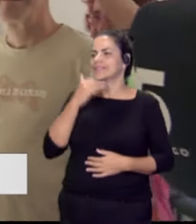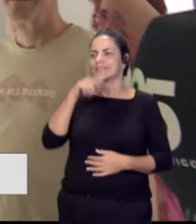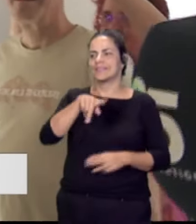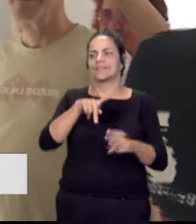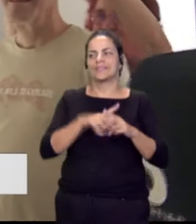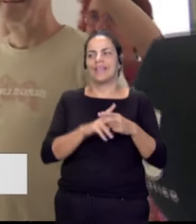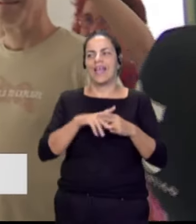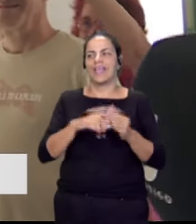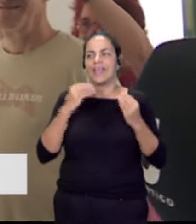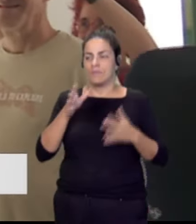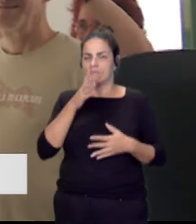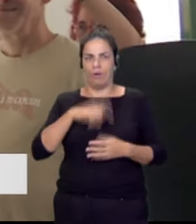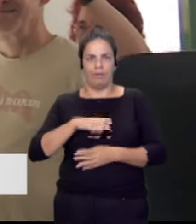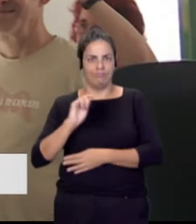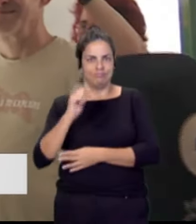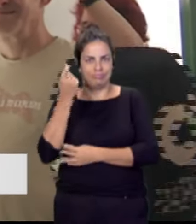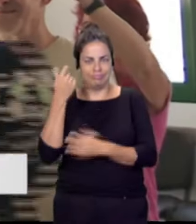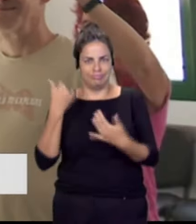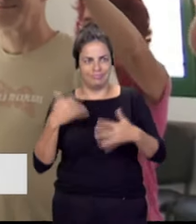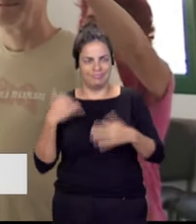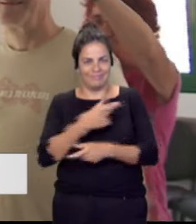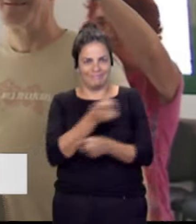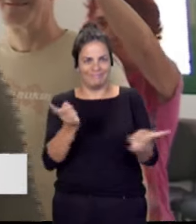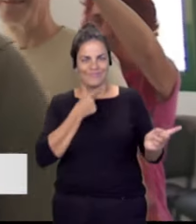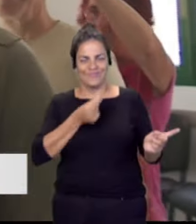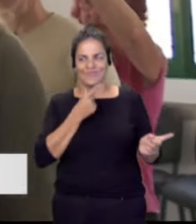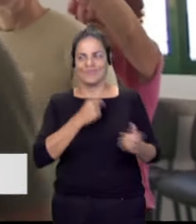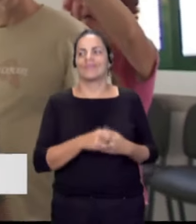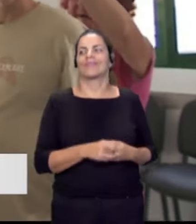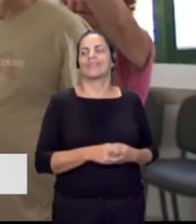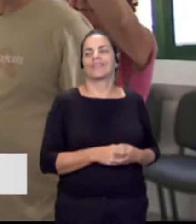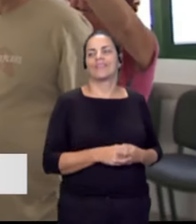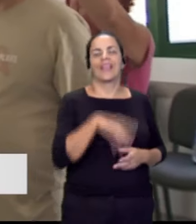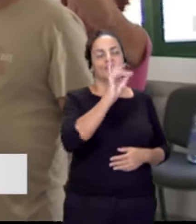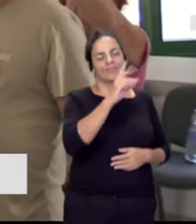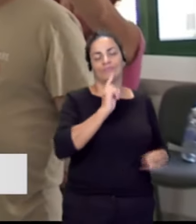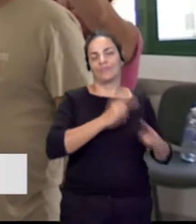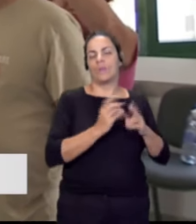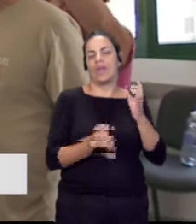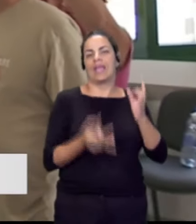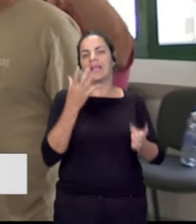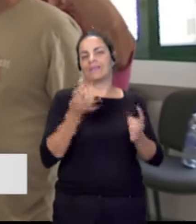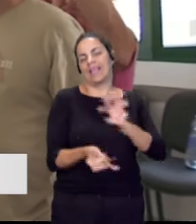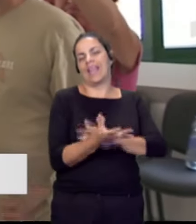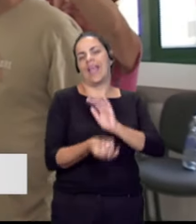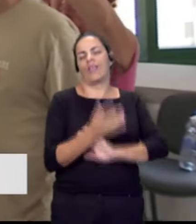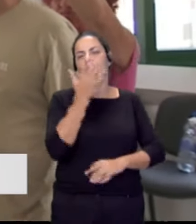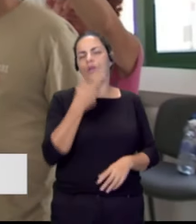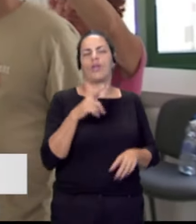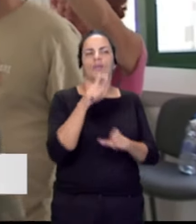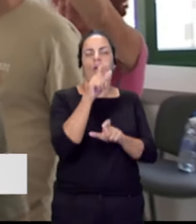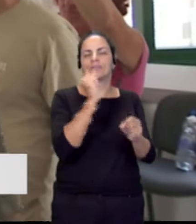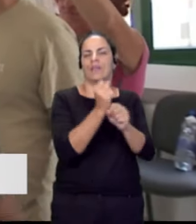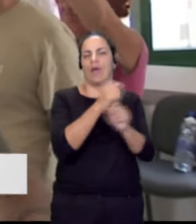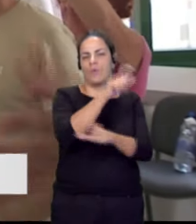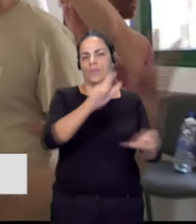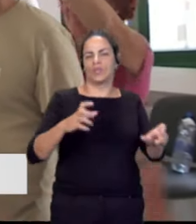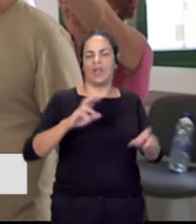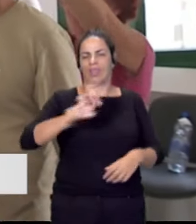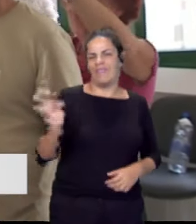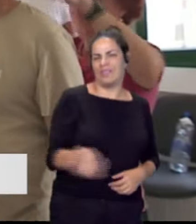taller que tanto éxito está teniendo y está gustando tanto. Sí, mira, un taller que se llama Creando Colores, un taller para trabajar con chicos con diversidad funcional y sobre todo para